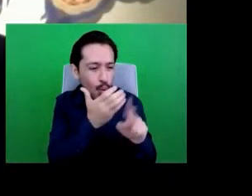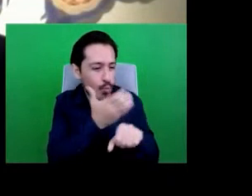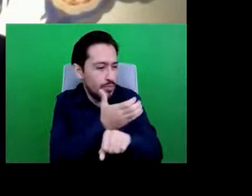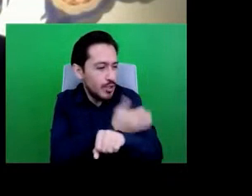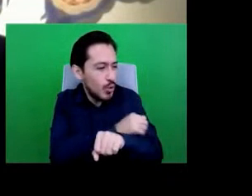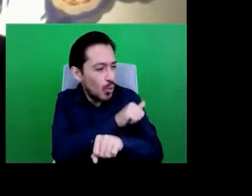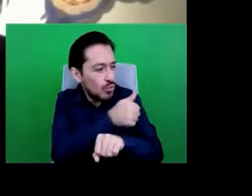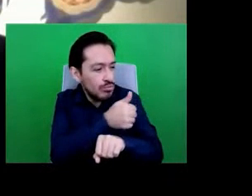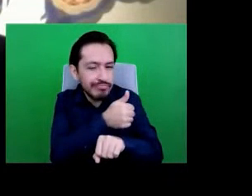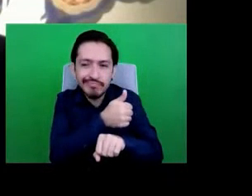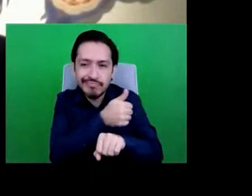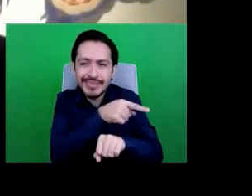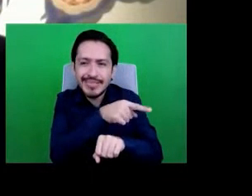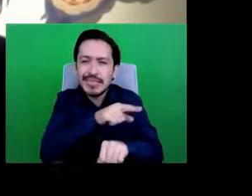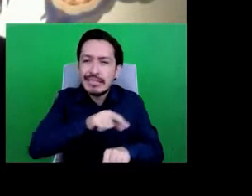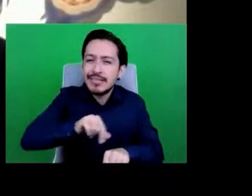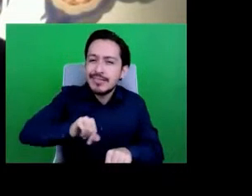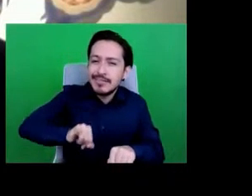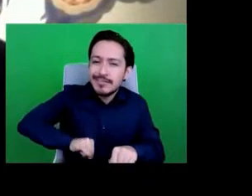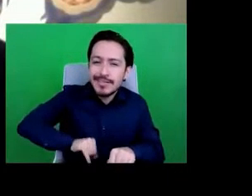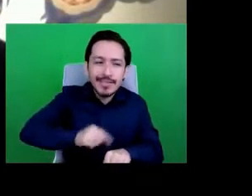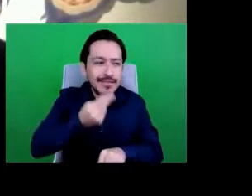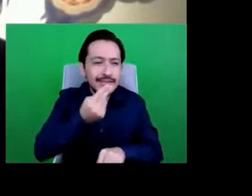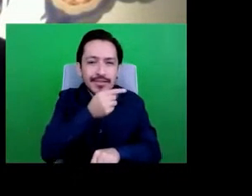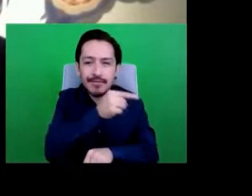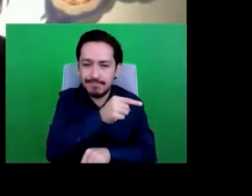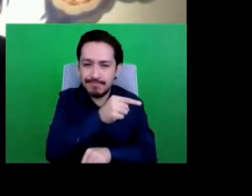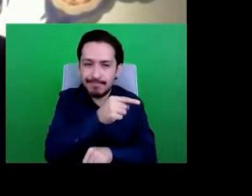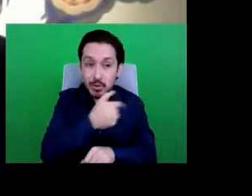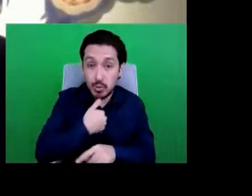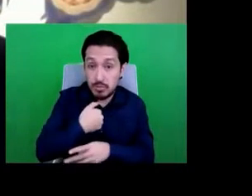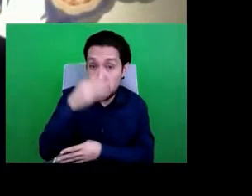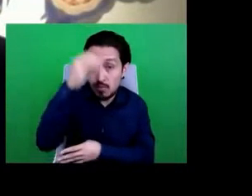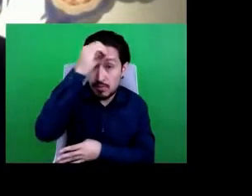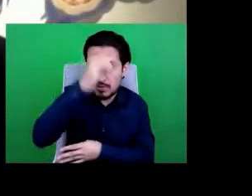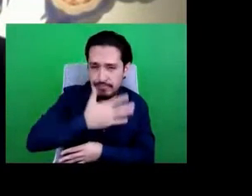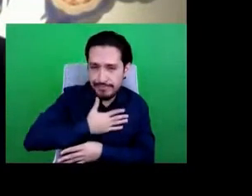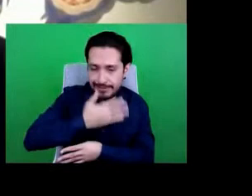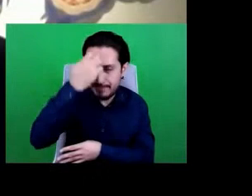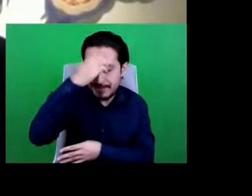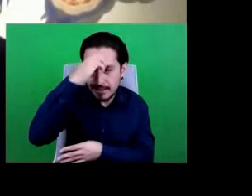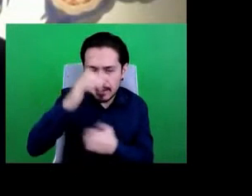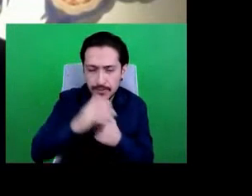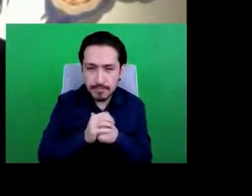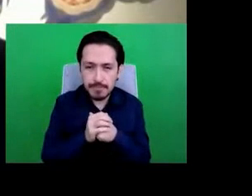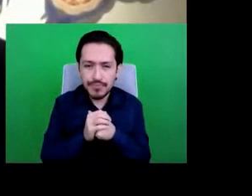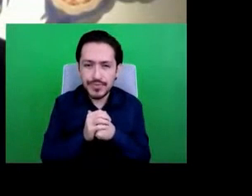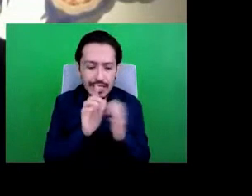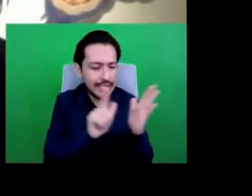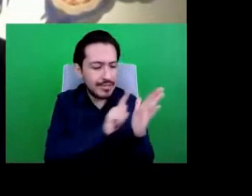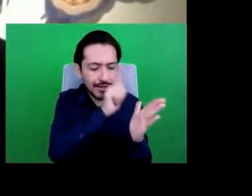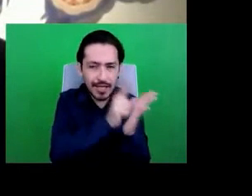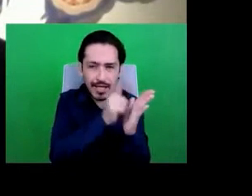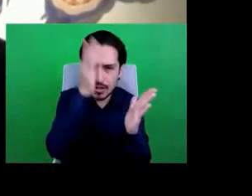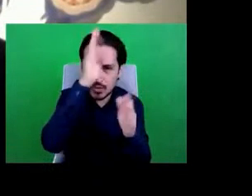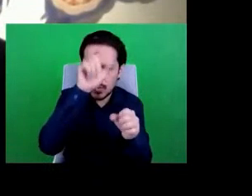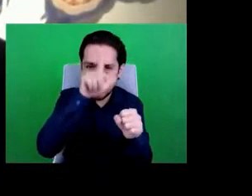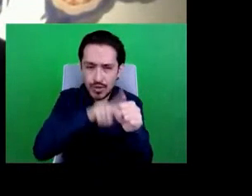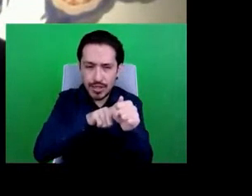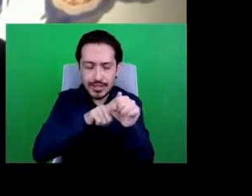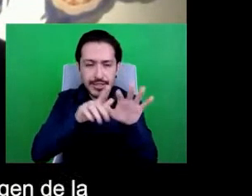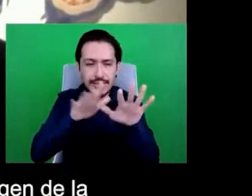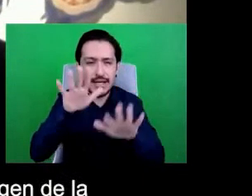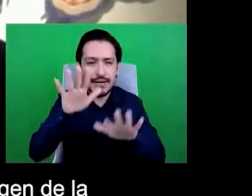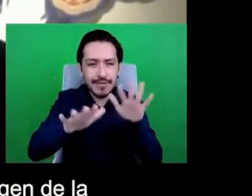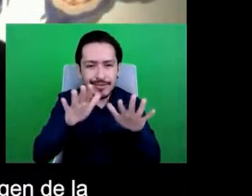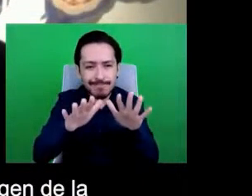en mi opinión, es que es fácil que las políticas culturales se enfoquen